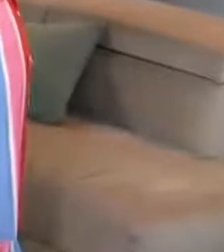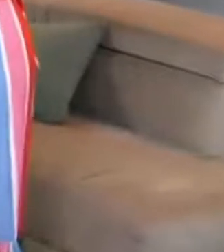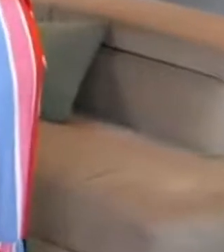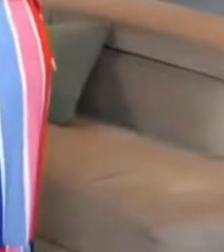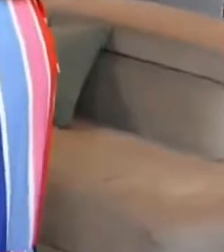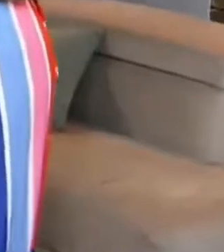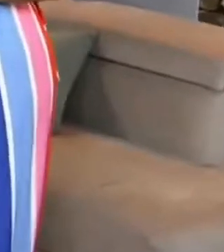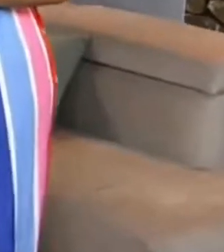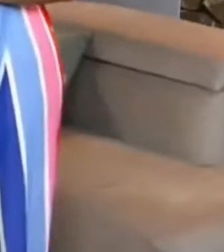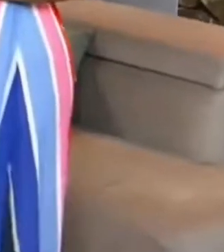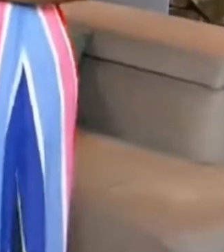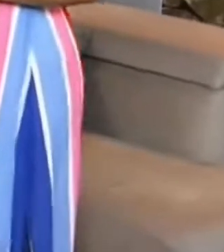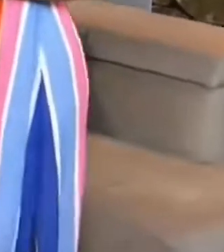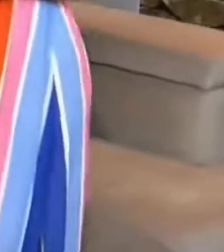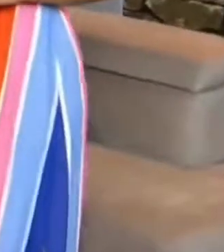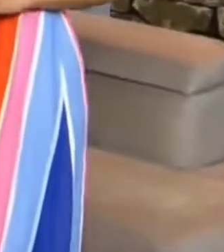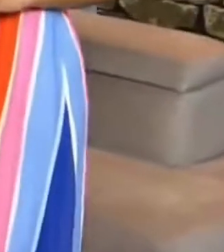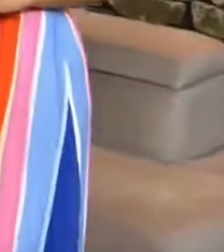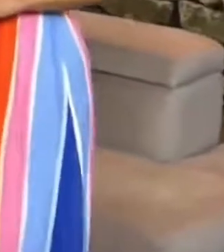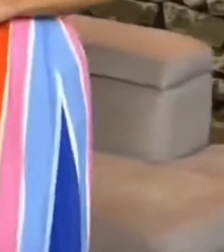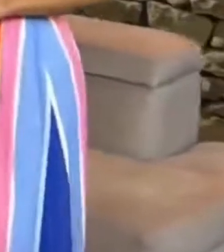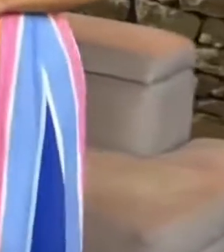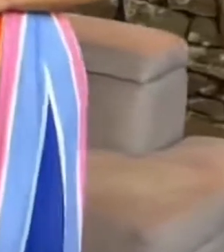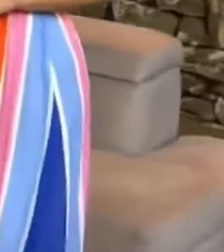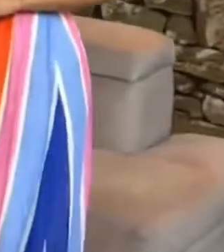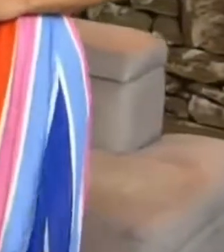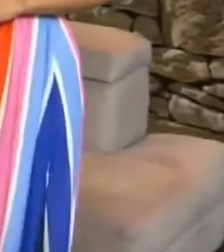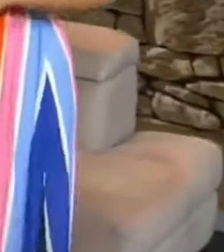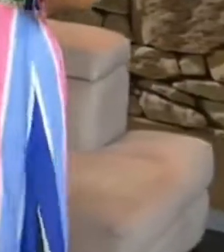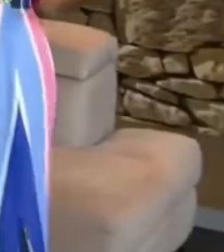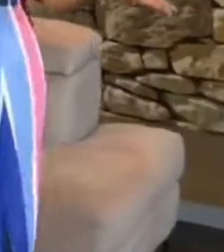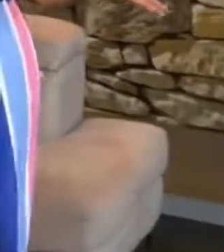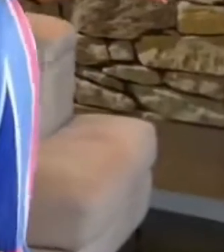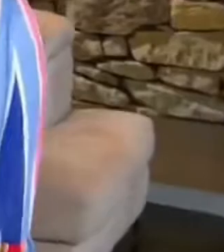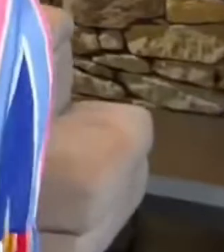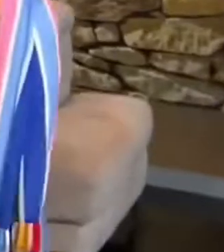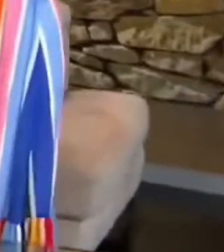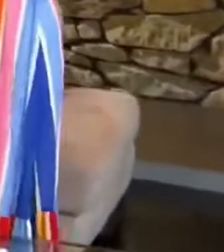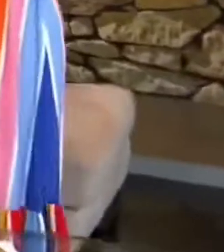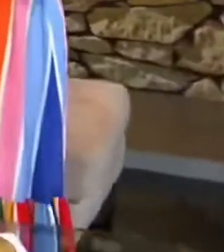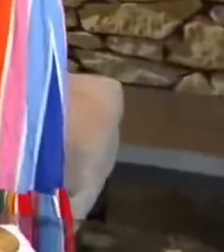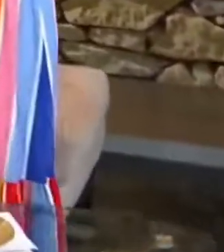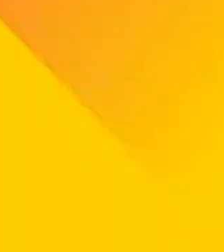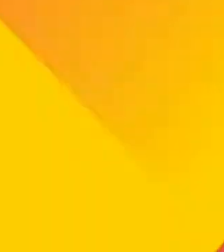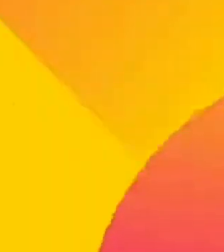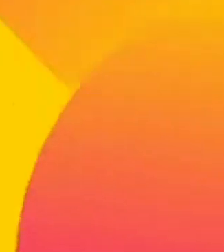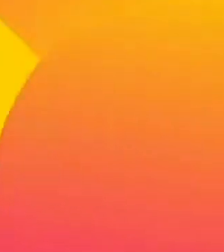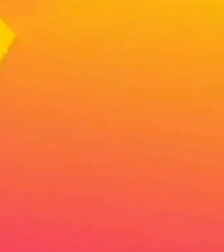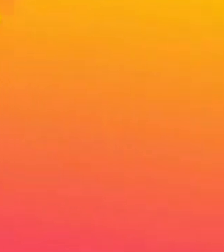habrá comedia totalmente en vivo. Los esperamos viernes 9 de la mañana. ¡Hoy es el día!